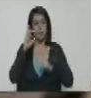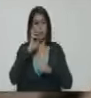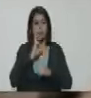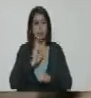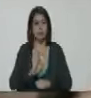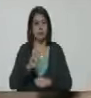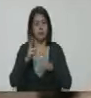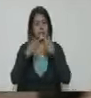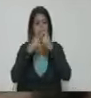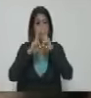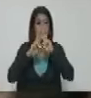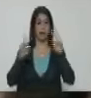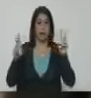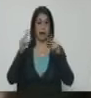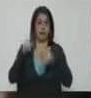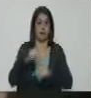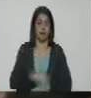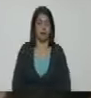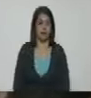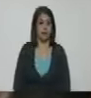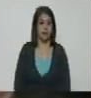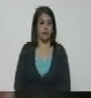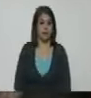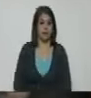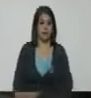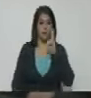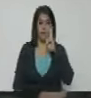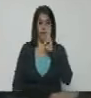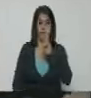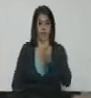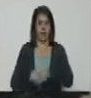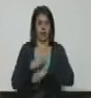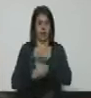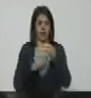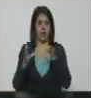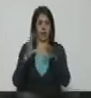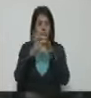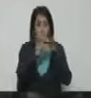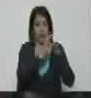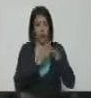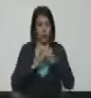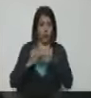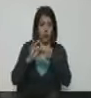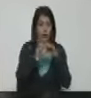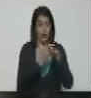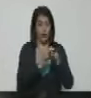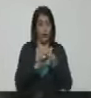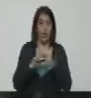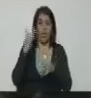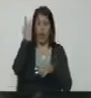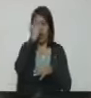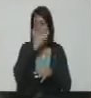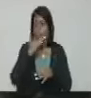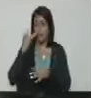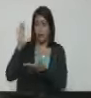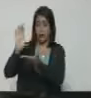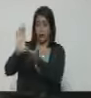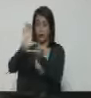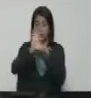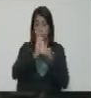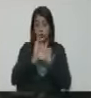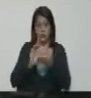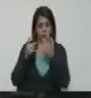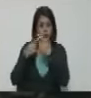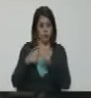bolivariana de paz, con una visión de generar enlaces entre las ciudades africanas en su área de